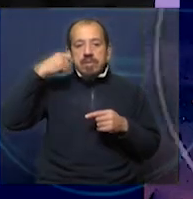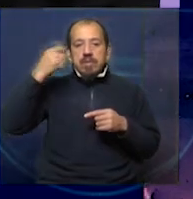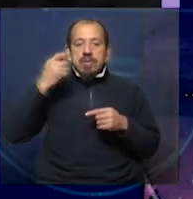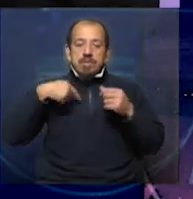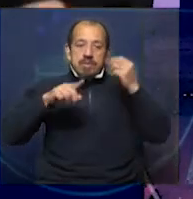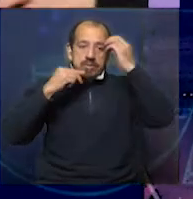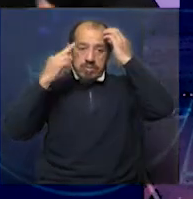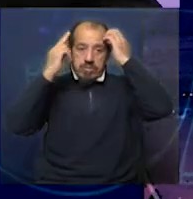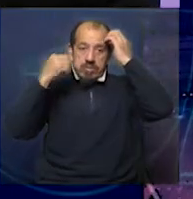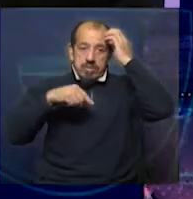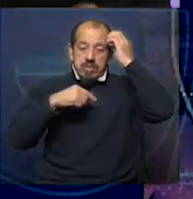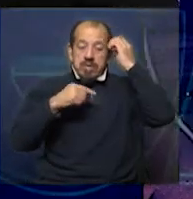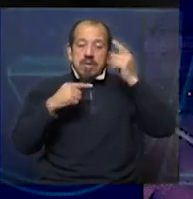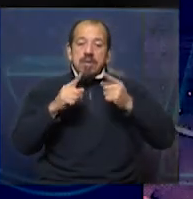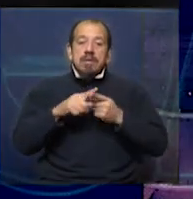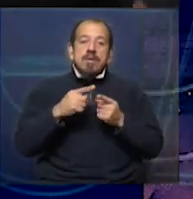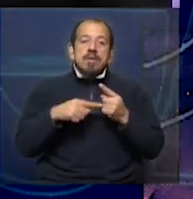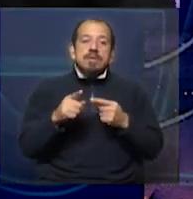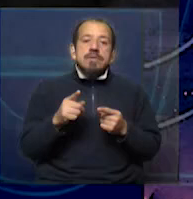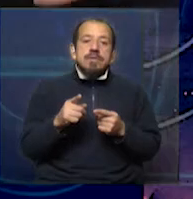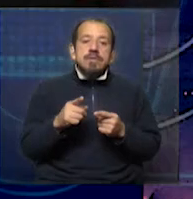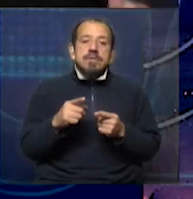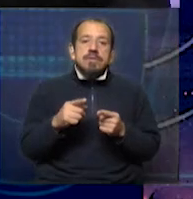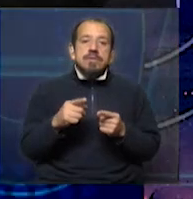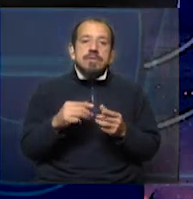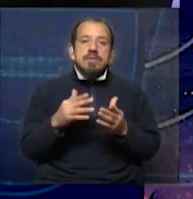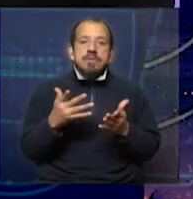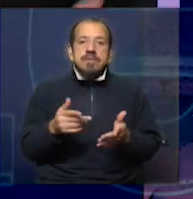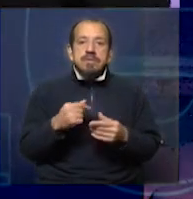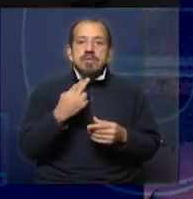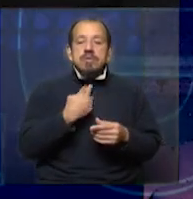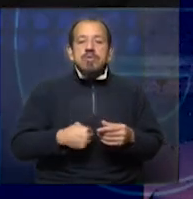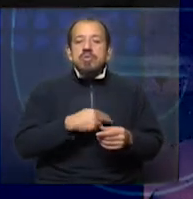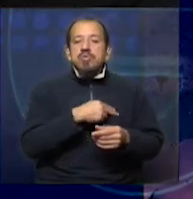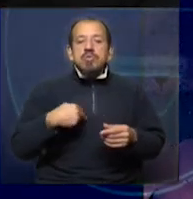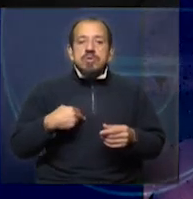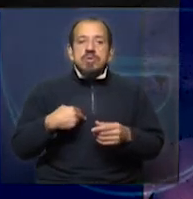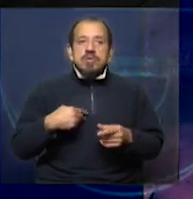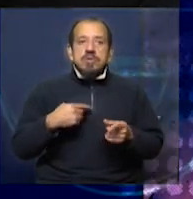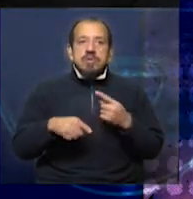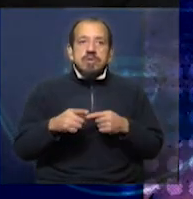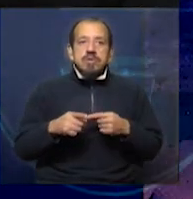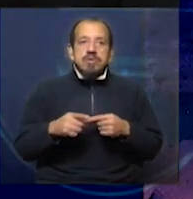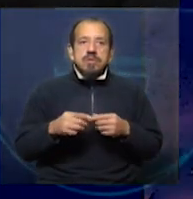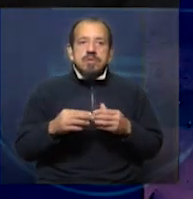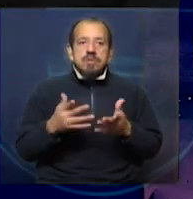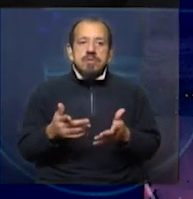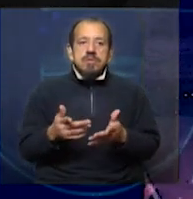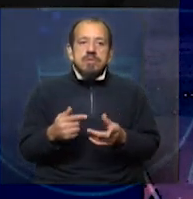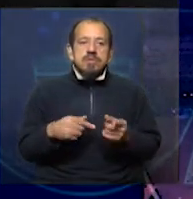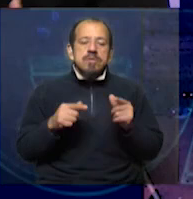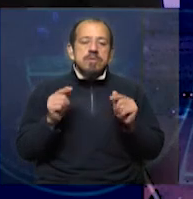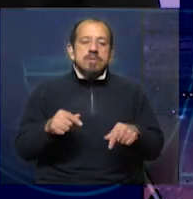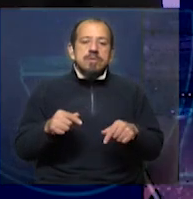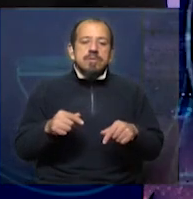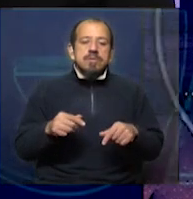una uruguaya, pero es hija del exilio, su carrera es en Suiza, allá es docente y este es